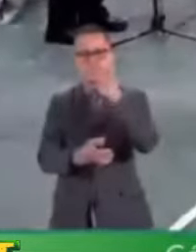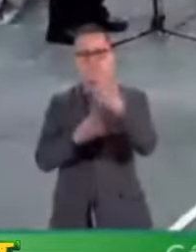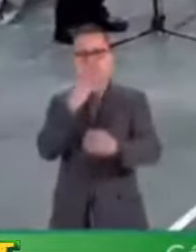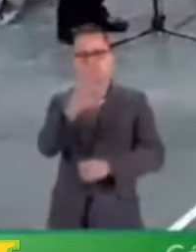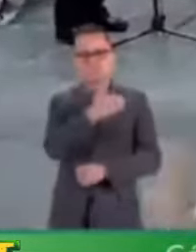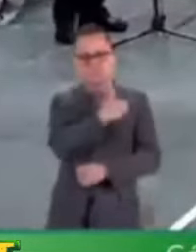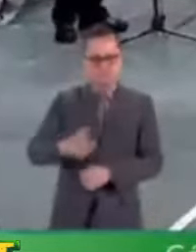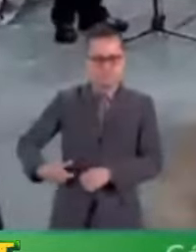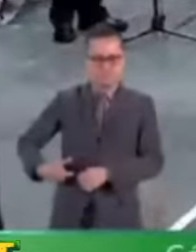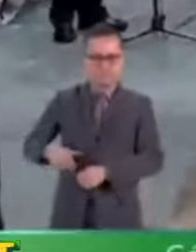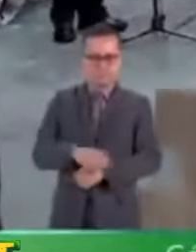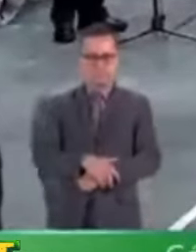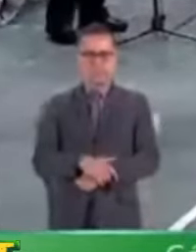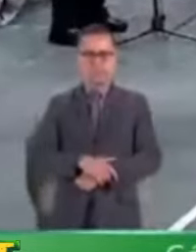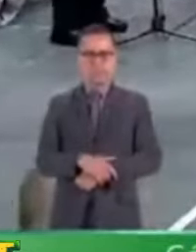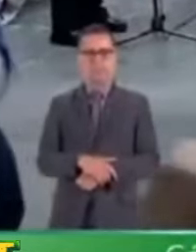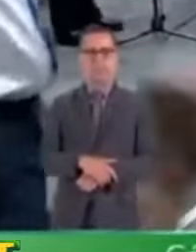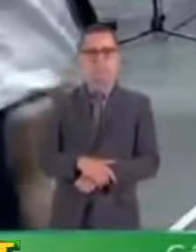Por eso